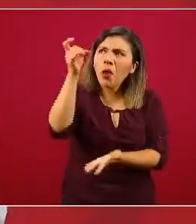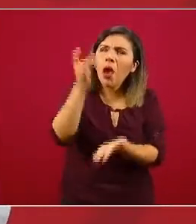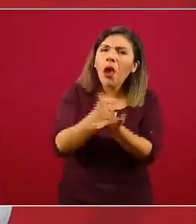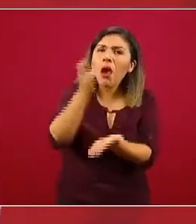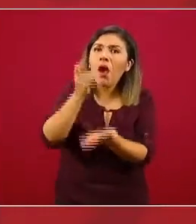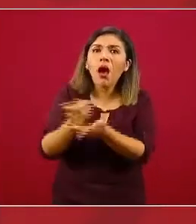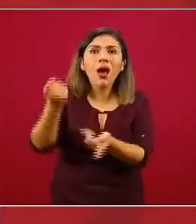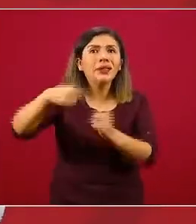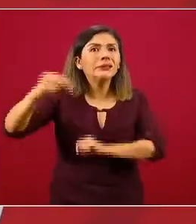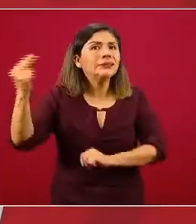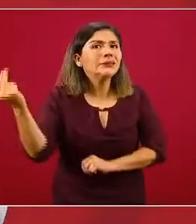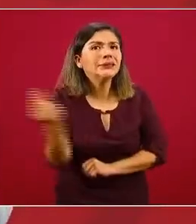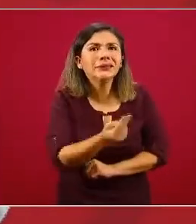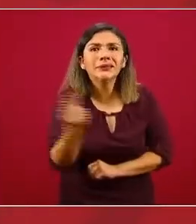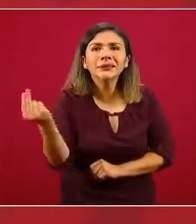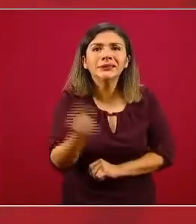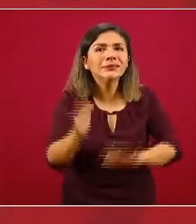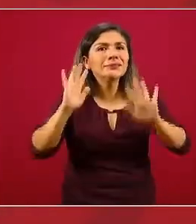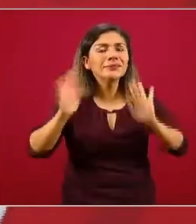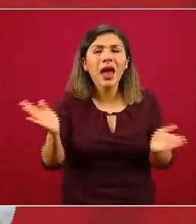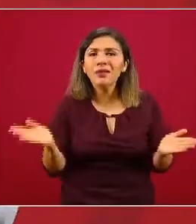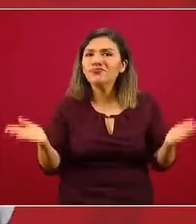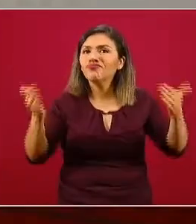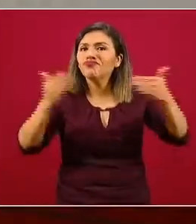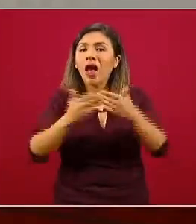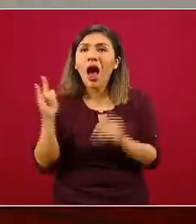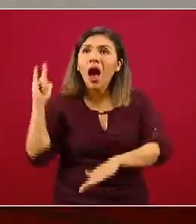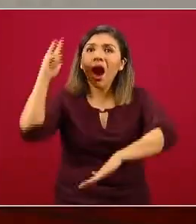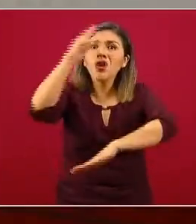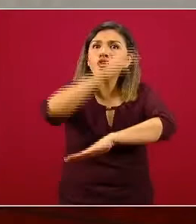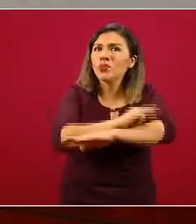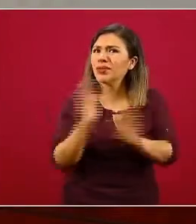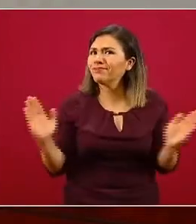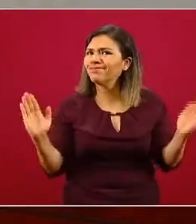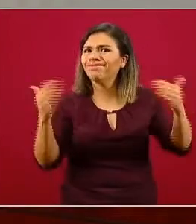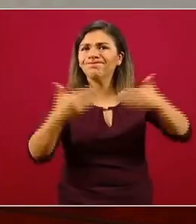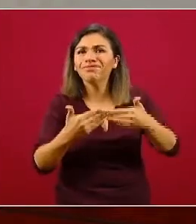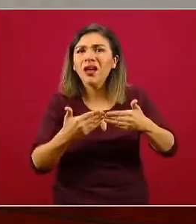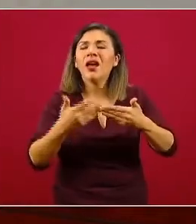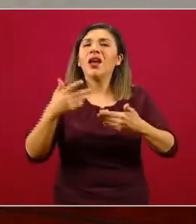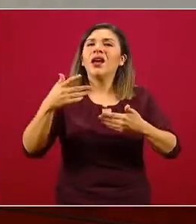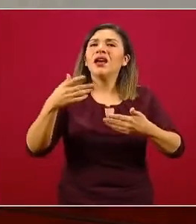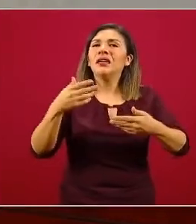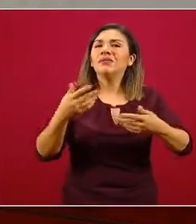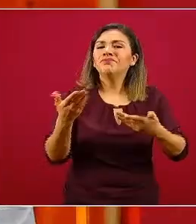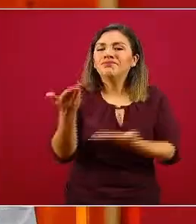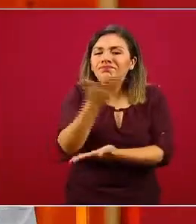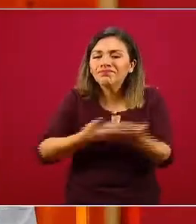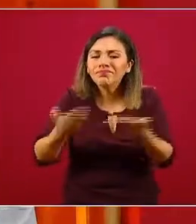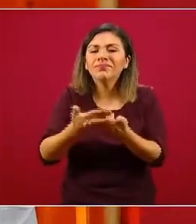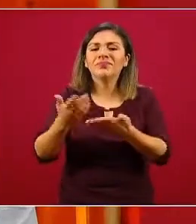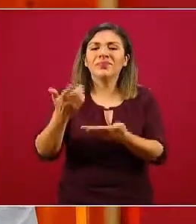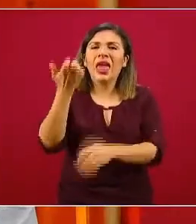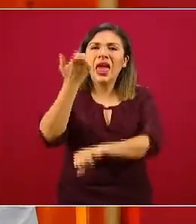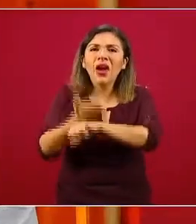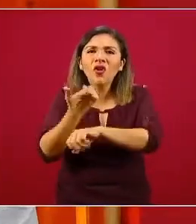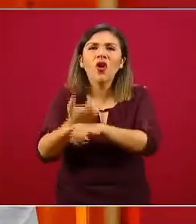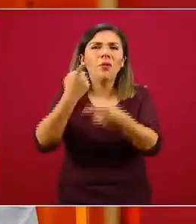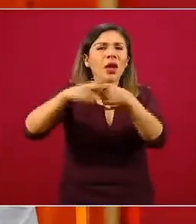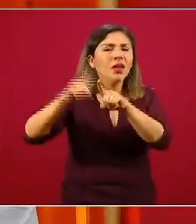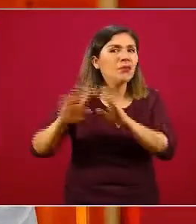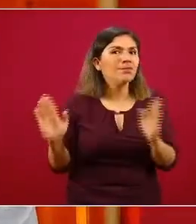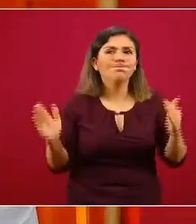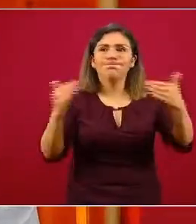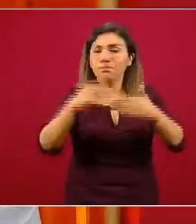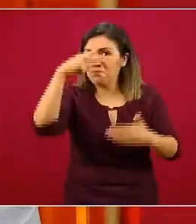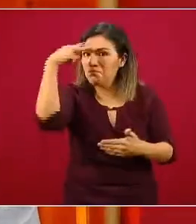la urgente necesidad de cerrar los aeropuertos y de cerrar las actividades sociales, económicas